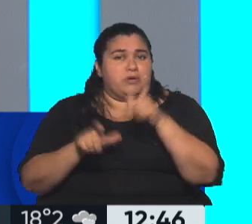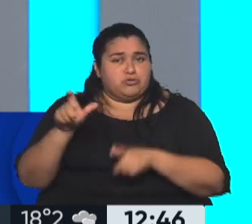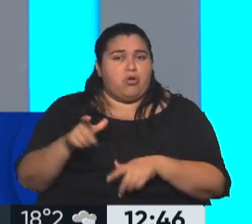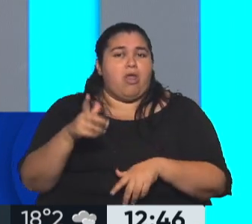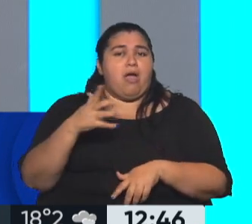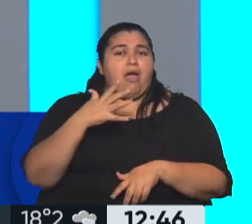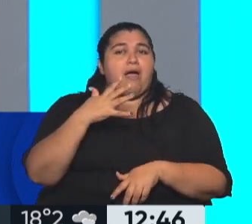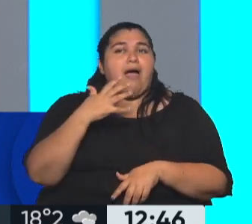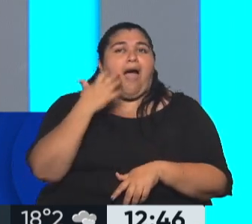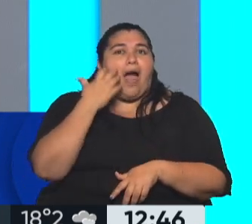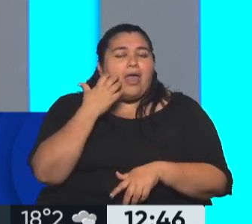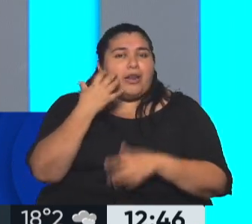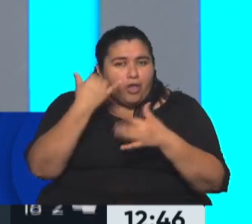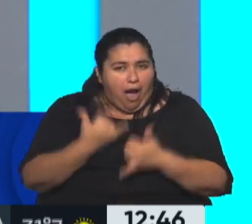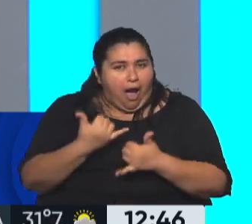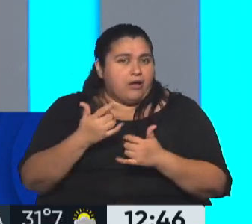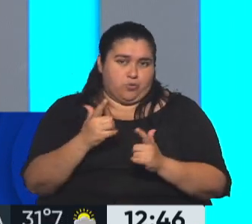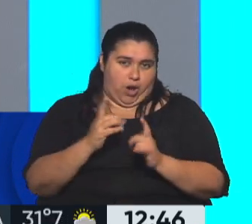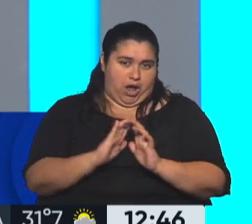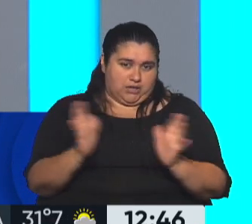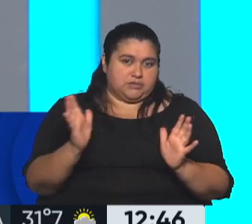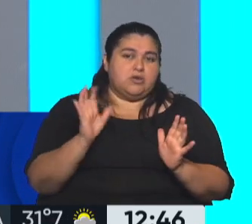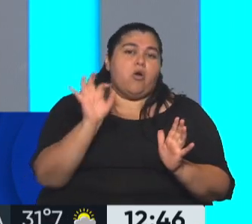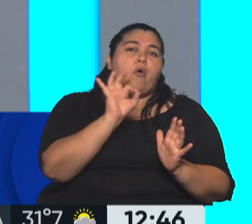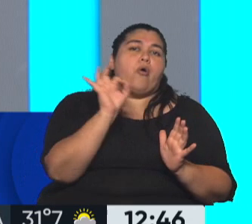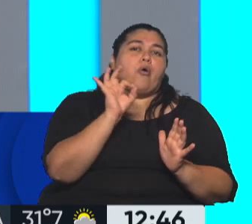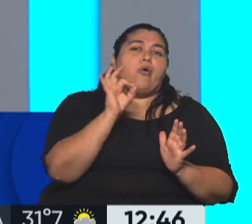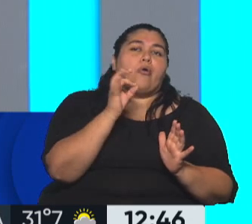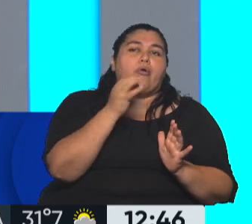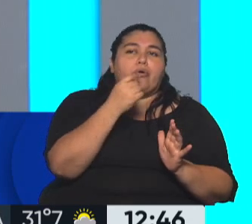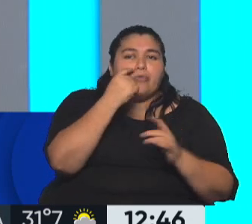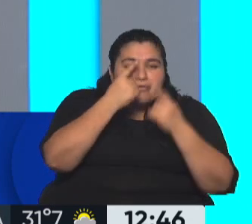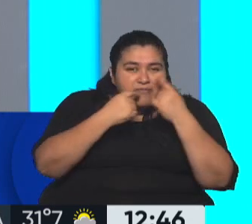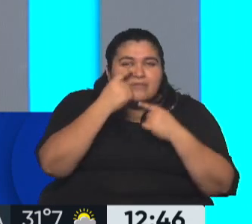son estrictamente alérgicos, que no tienen los eosinófilos elevados, la